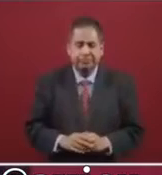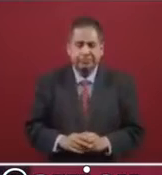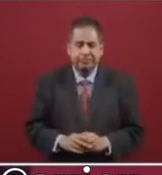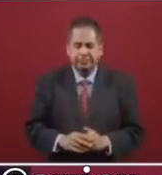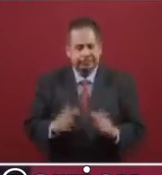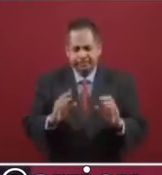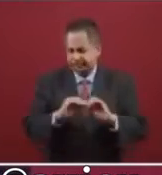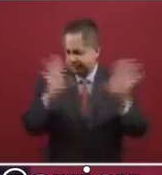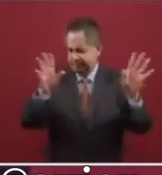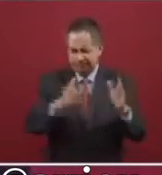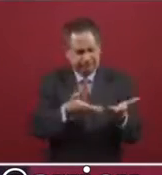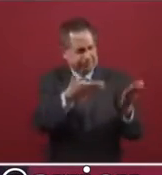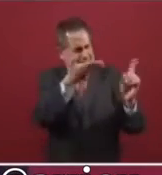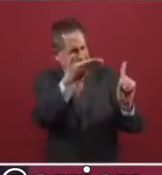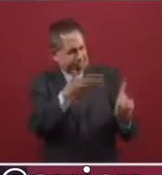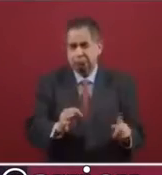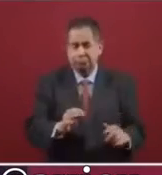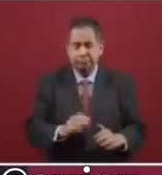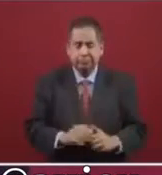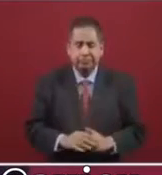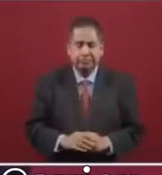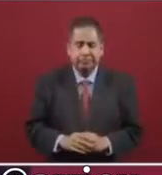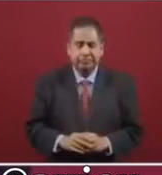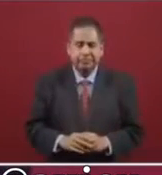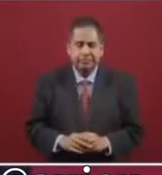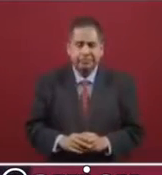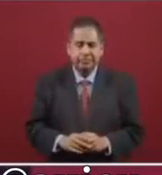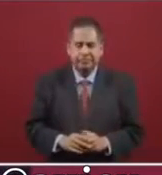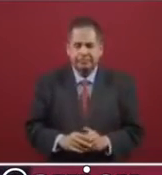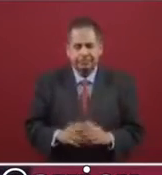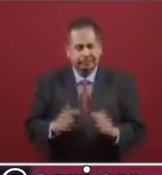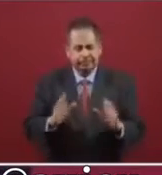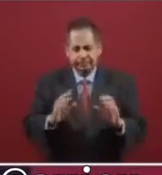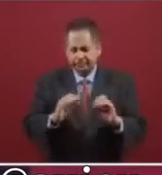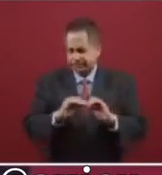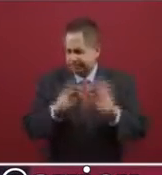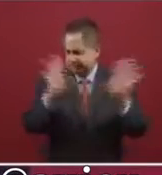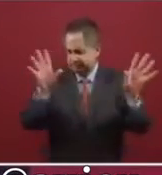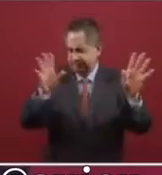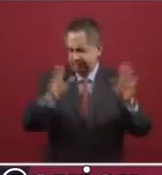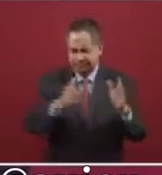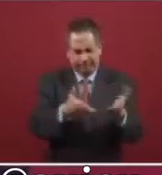liberal, una extraordinaria persona. Lo que digas me lo sé, diario.